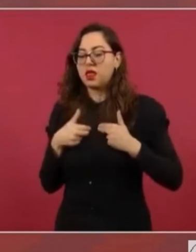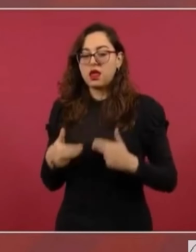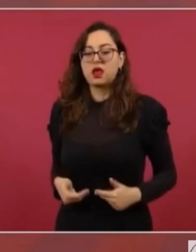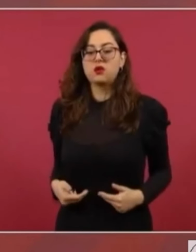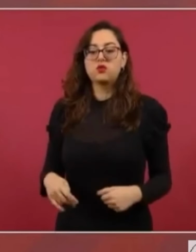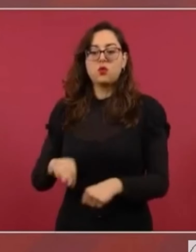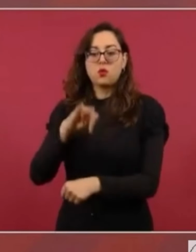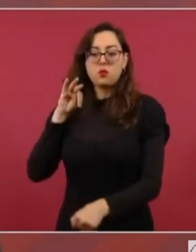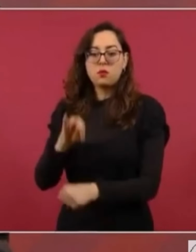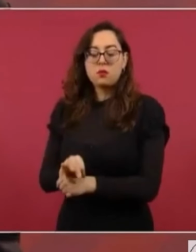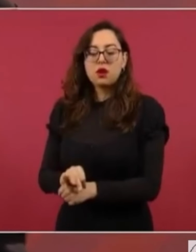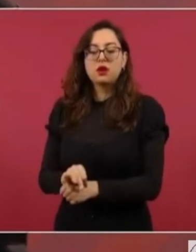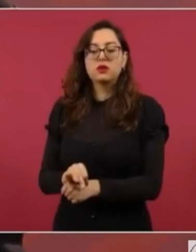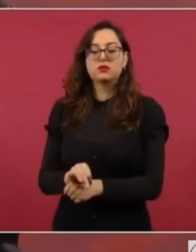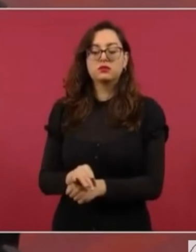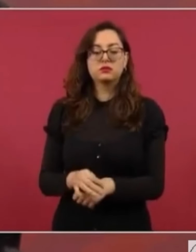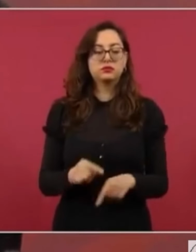por